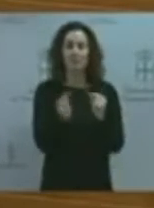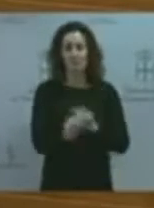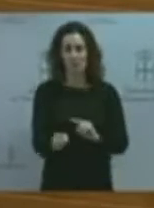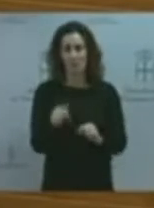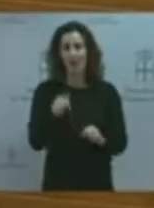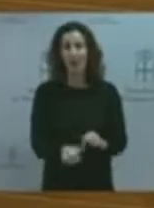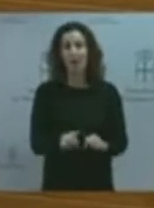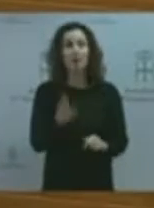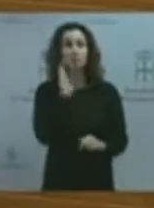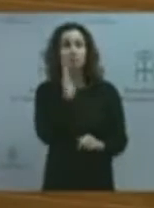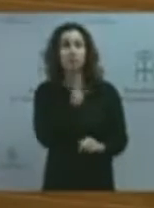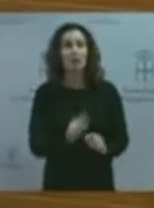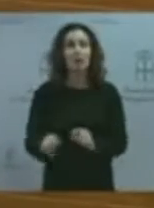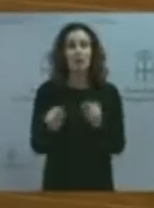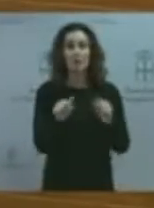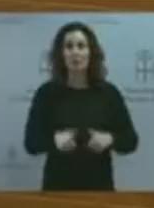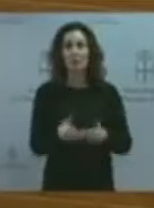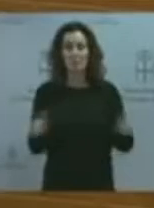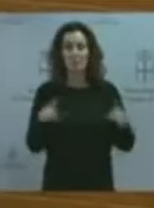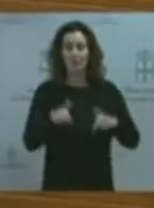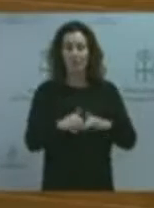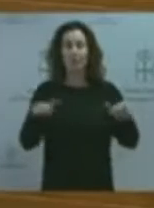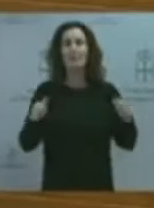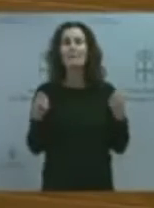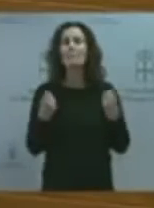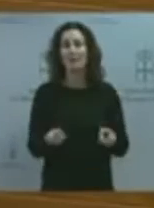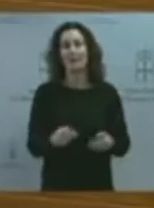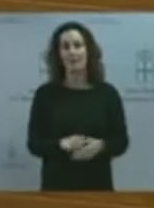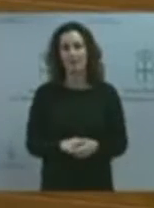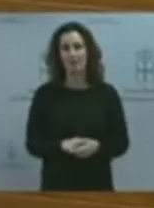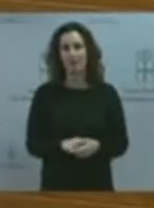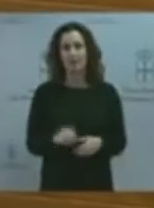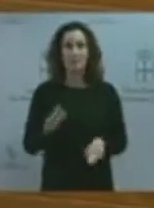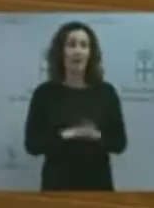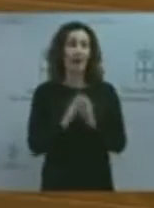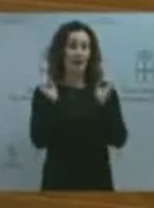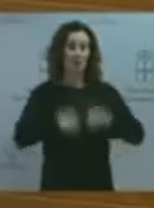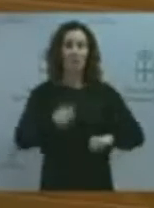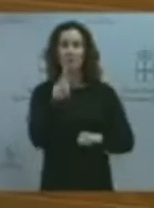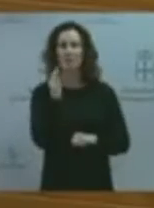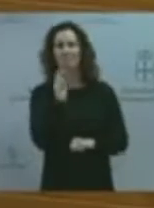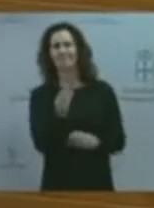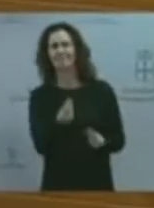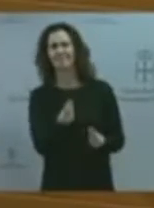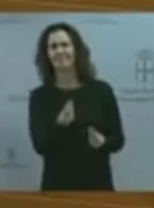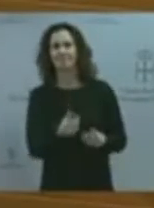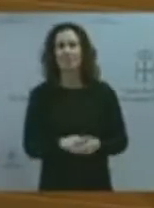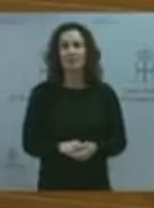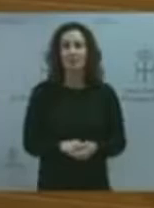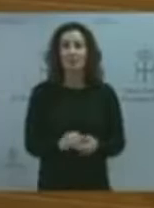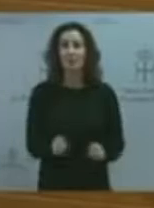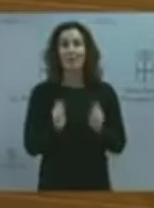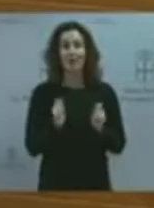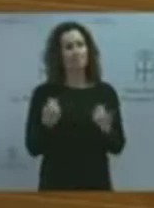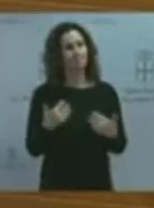Cámara. No entiendo muy bien para qué, más que para anunciar que lo del consenso lo ve difícil. Bueno, pues generando tensión. Porque mire, usted habla de unas declaraciones en prensa de la